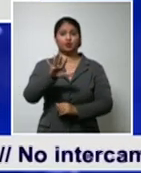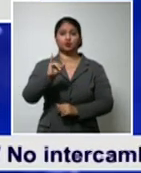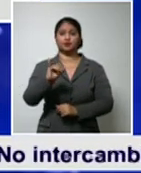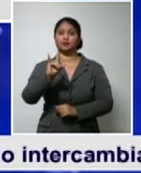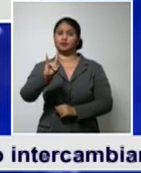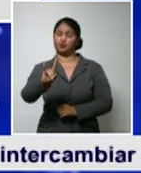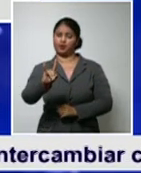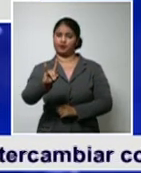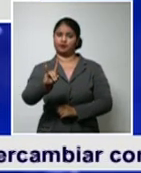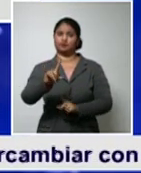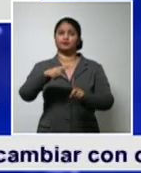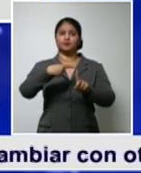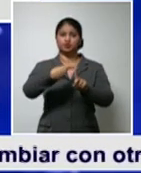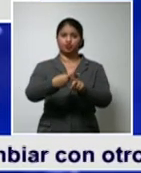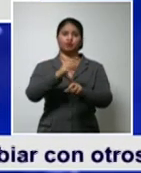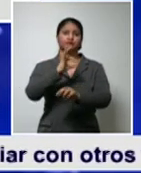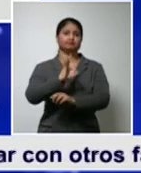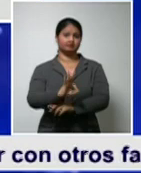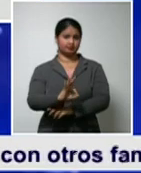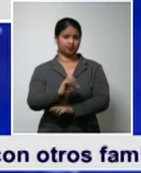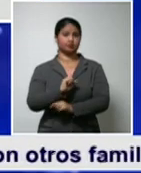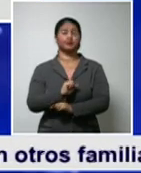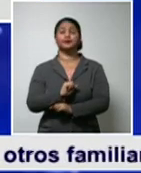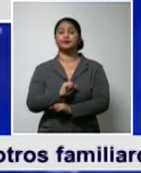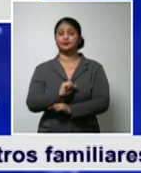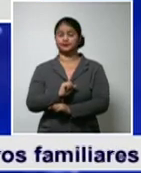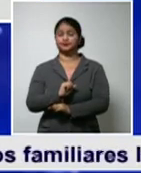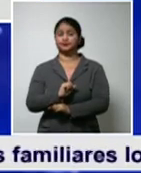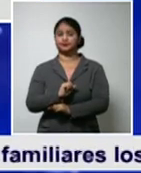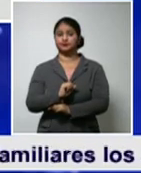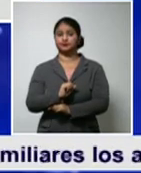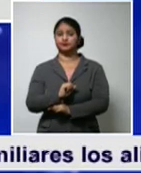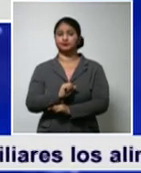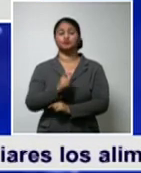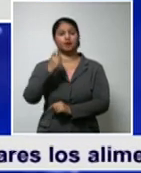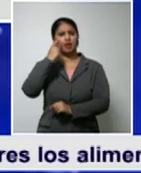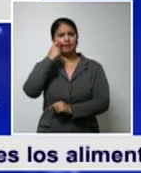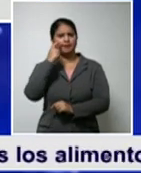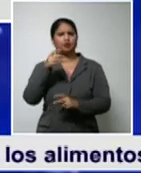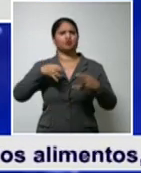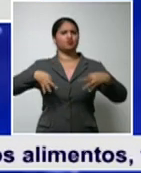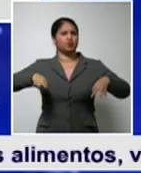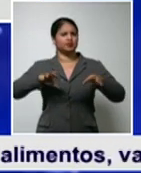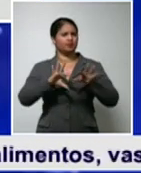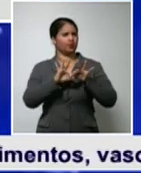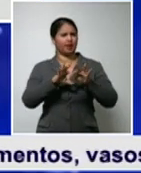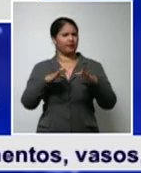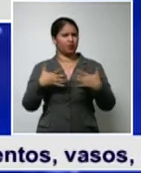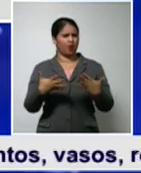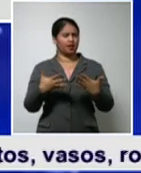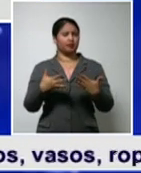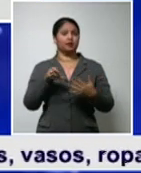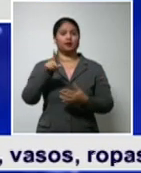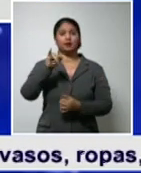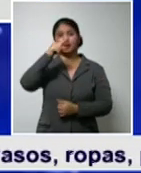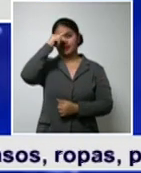que en los mayores números prácticamente La Lisa con 174,